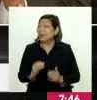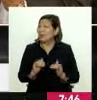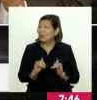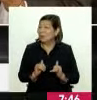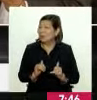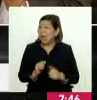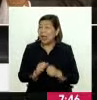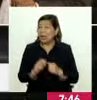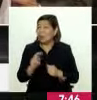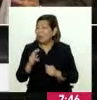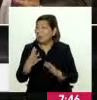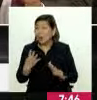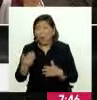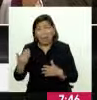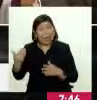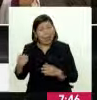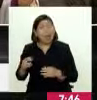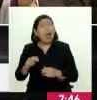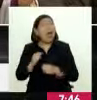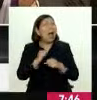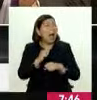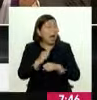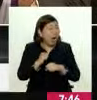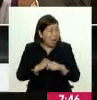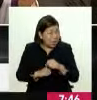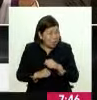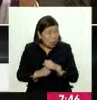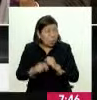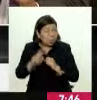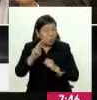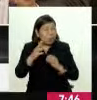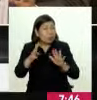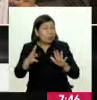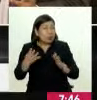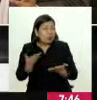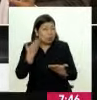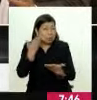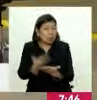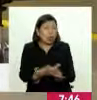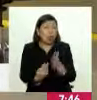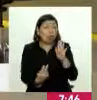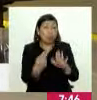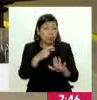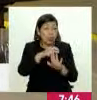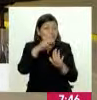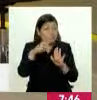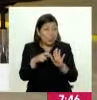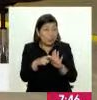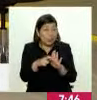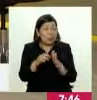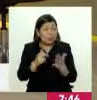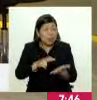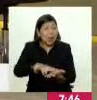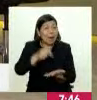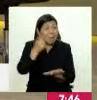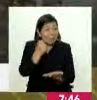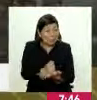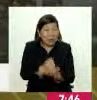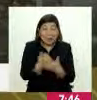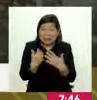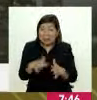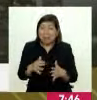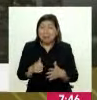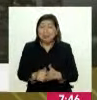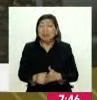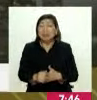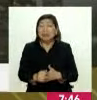año 2019. Uh-huh. En el año 2019 se presentó una propuesta de 12 proyectos que tenían que haber sido aprobados. Se aprobaron solamente 6